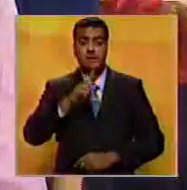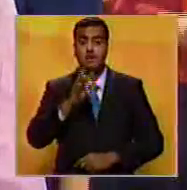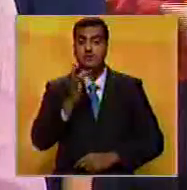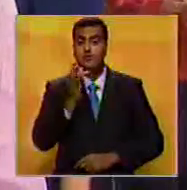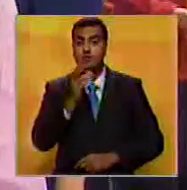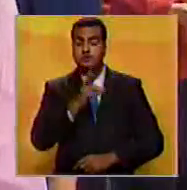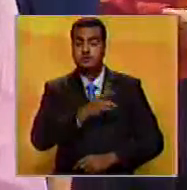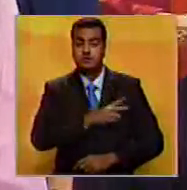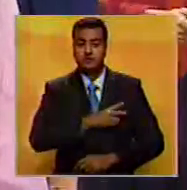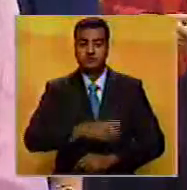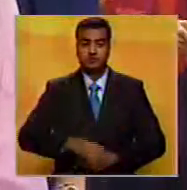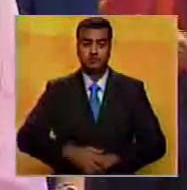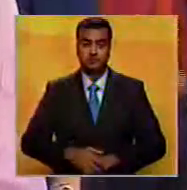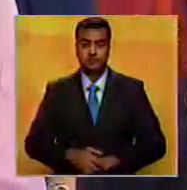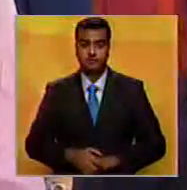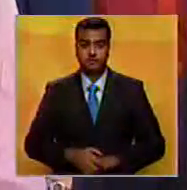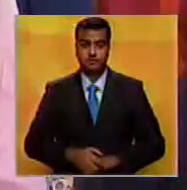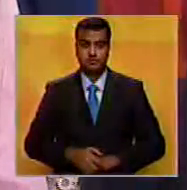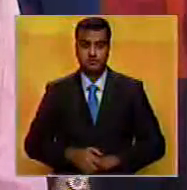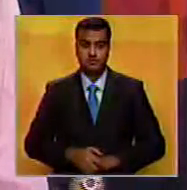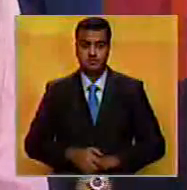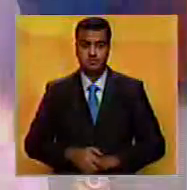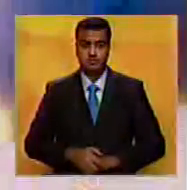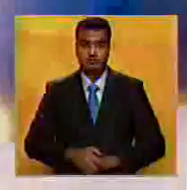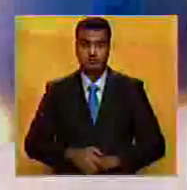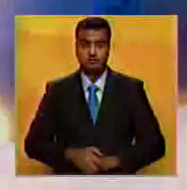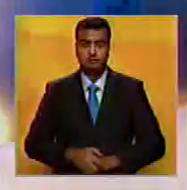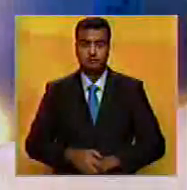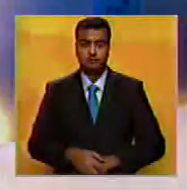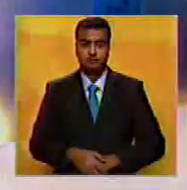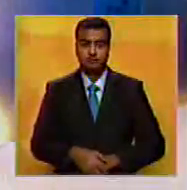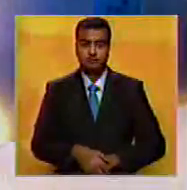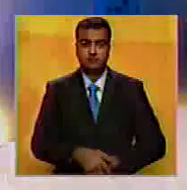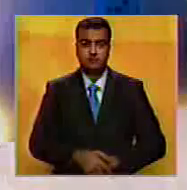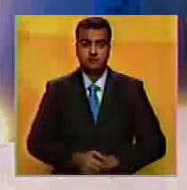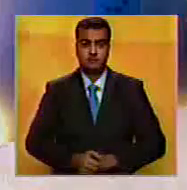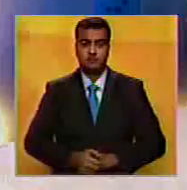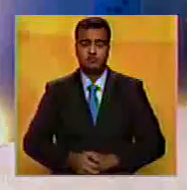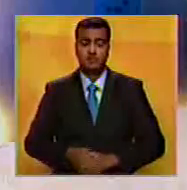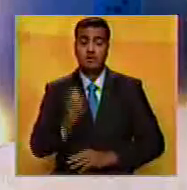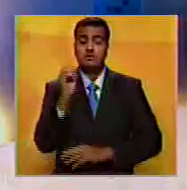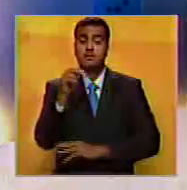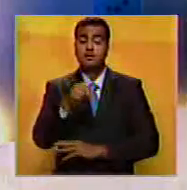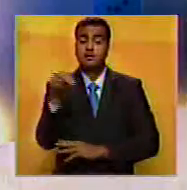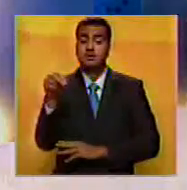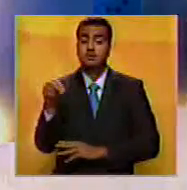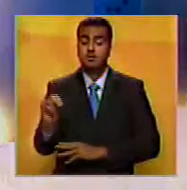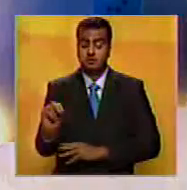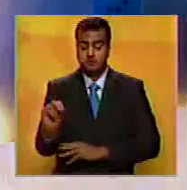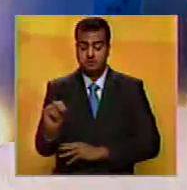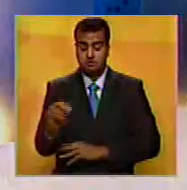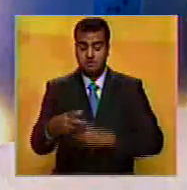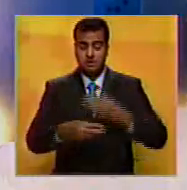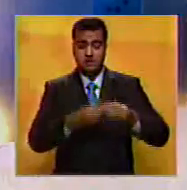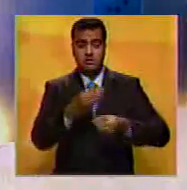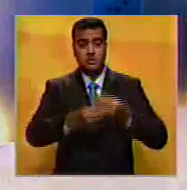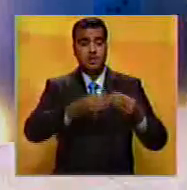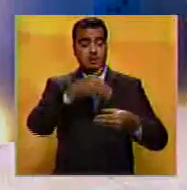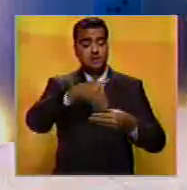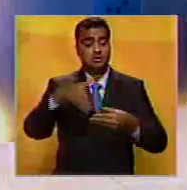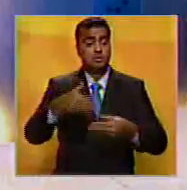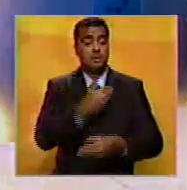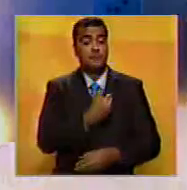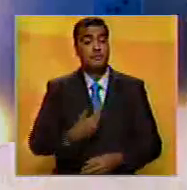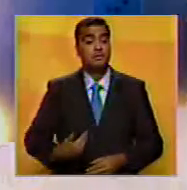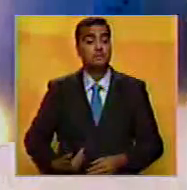Plaza Bicentenaria, Liz Flores, Noticiero Venevisión. En una sesión especial, la Asamblea Nacional exigió la realización de elecciones